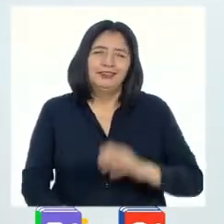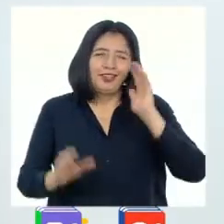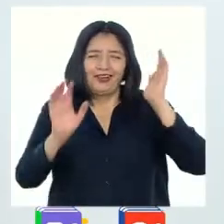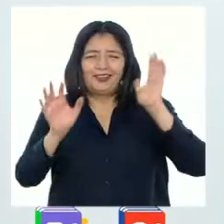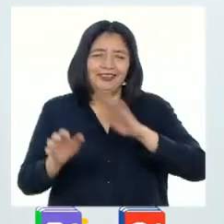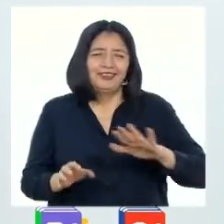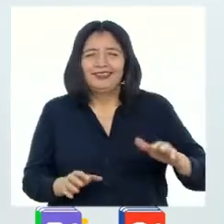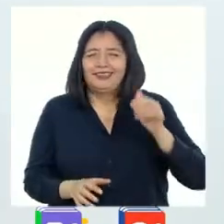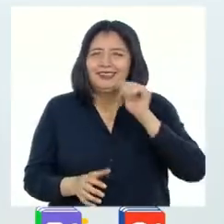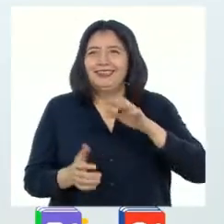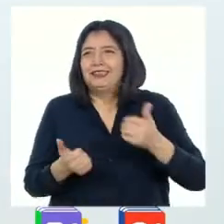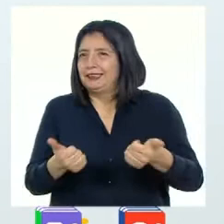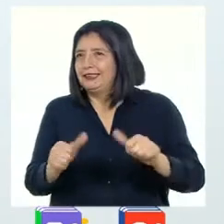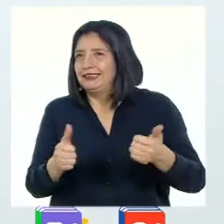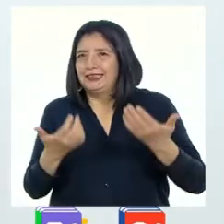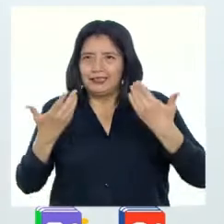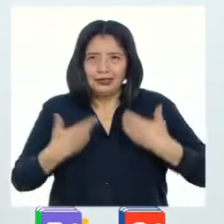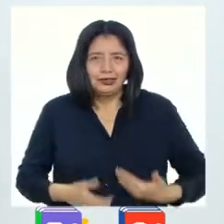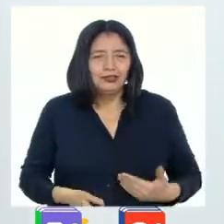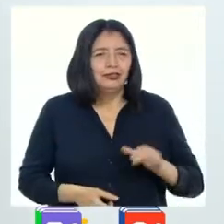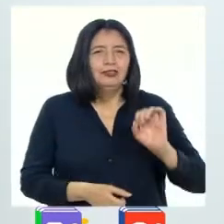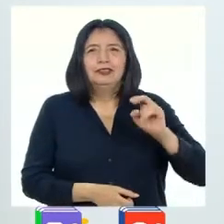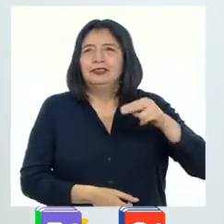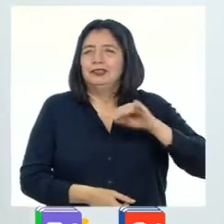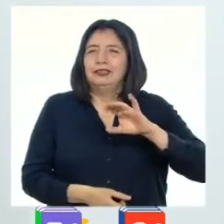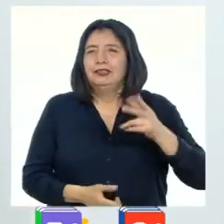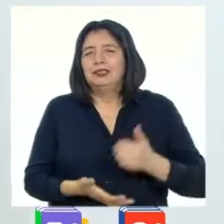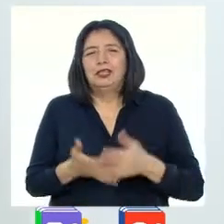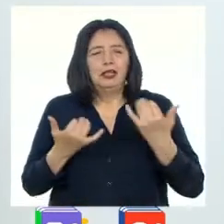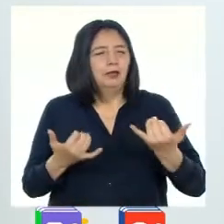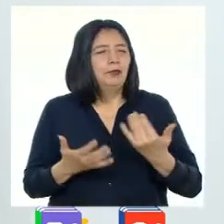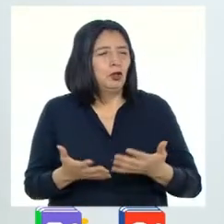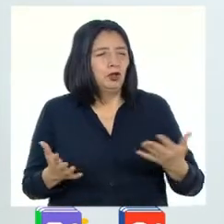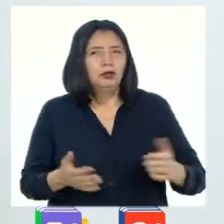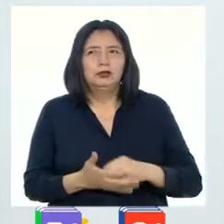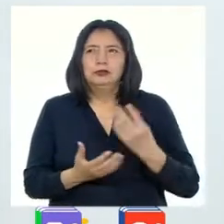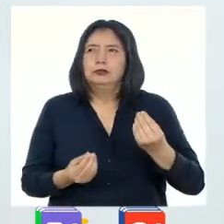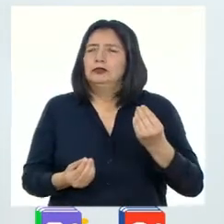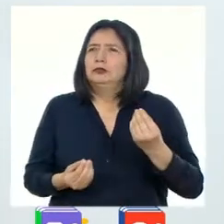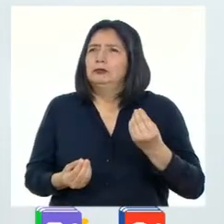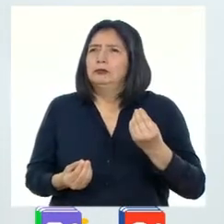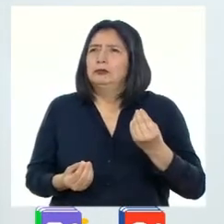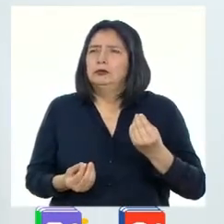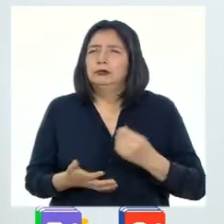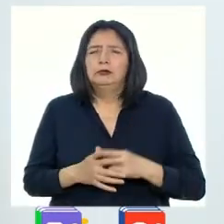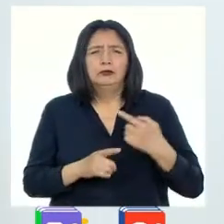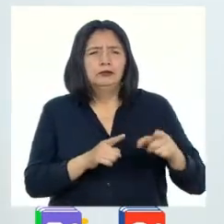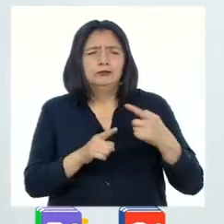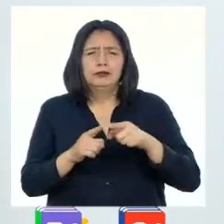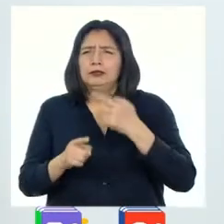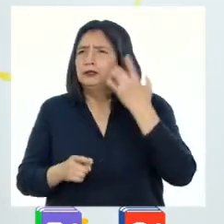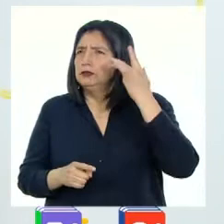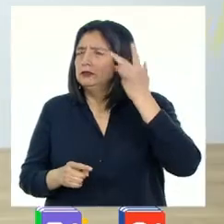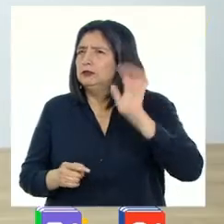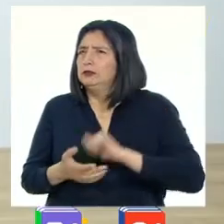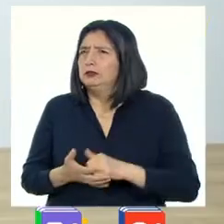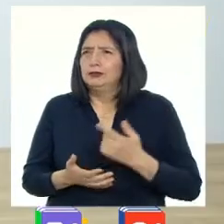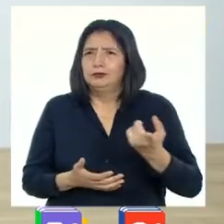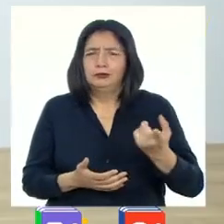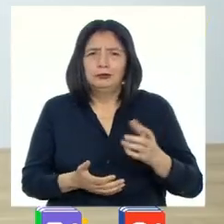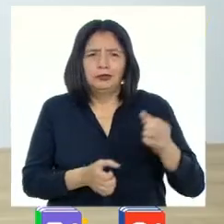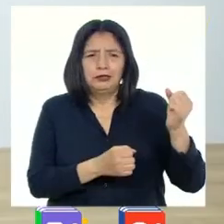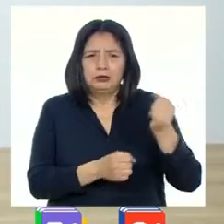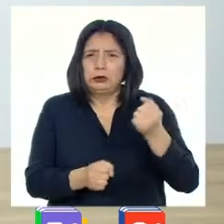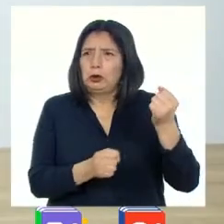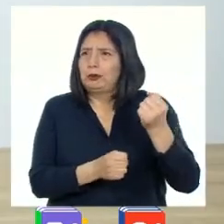¡Hola chicos! ¿Cómo están? Soy Shinichi y hoy vamos a mover cosas experimentando con los diferentes sonidos que puede hacer una